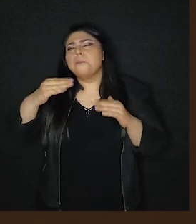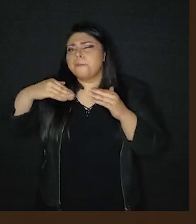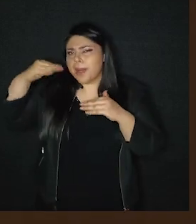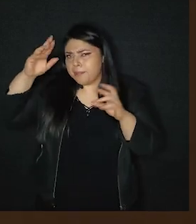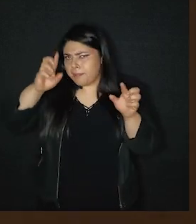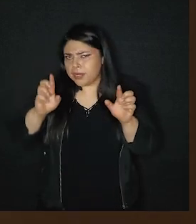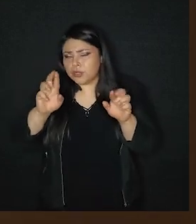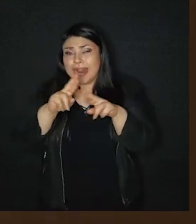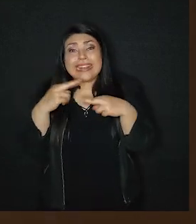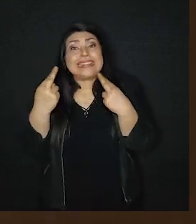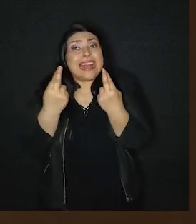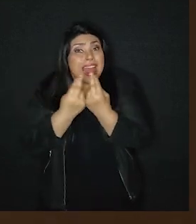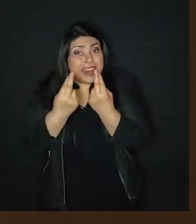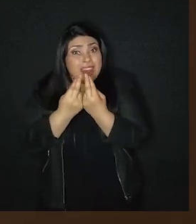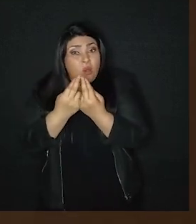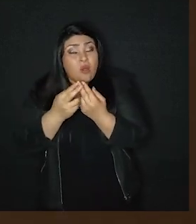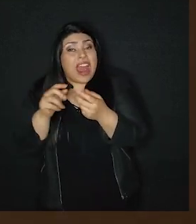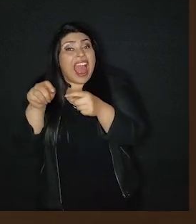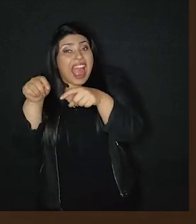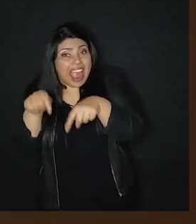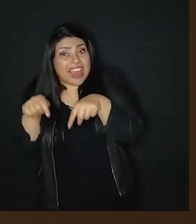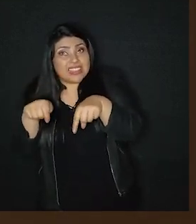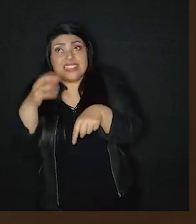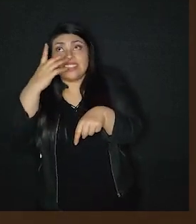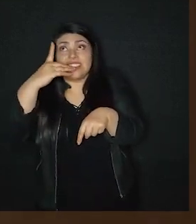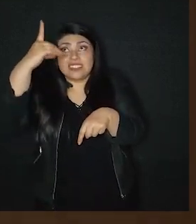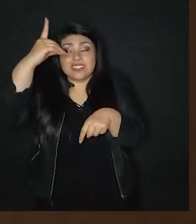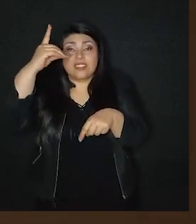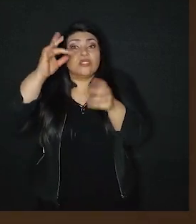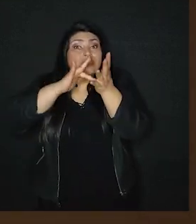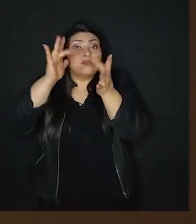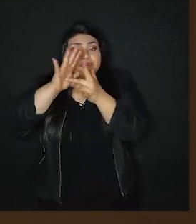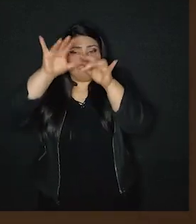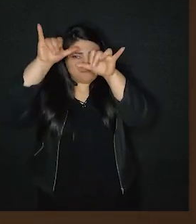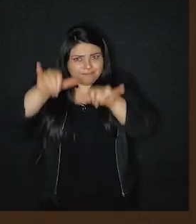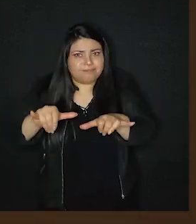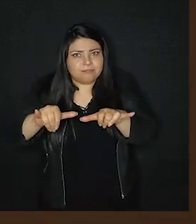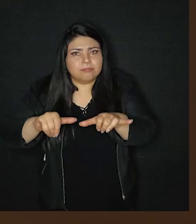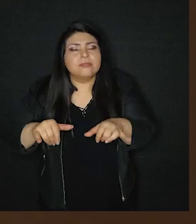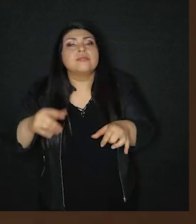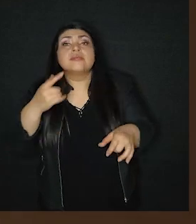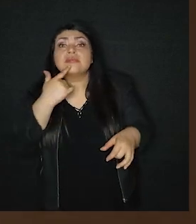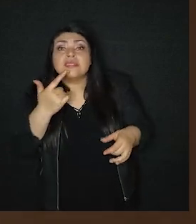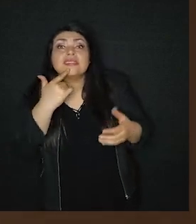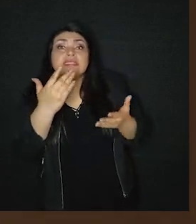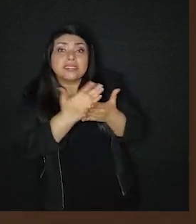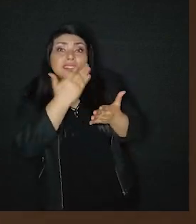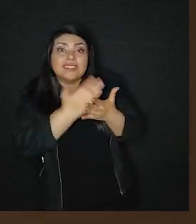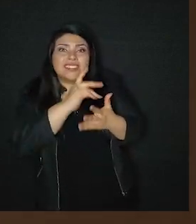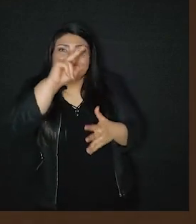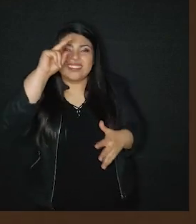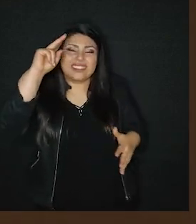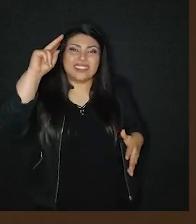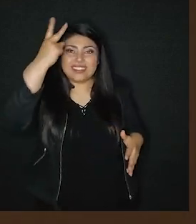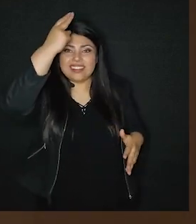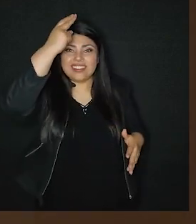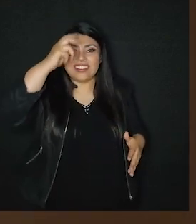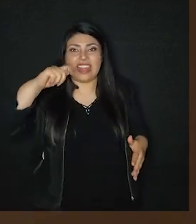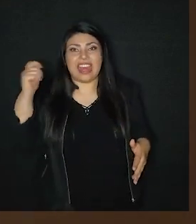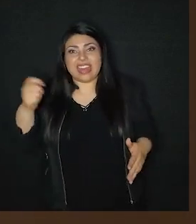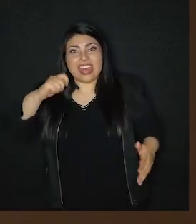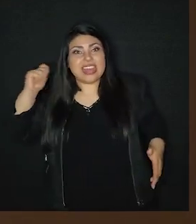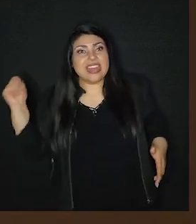decía El Rey David en las alabanzas de su pueblo iglesia lo que te quiero decir es tú